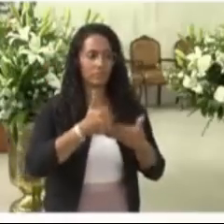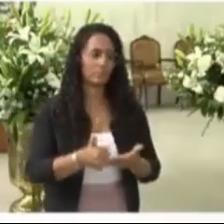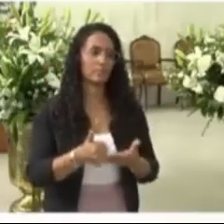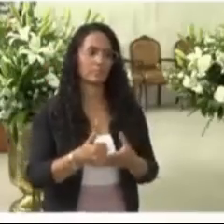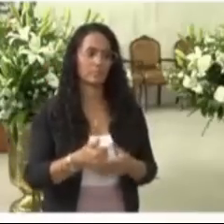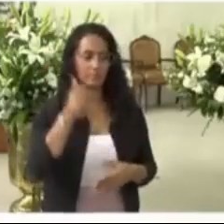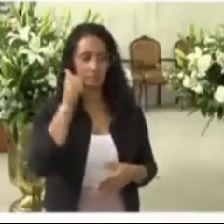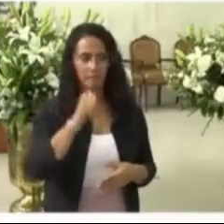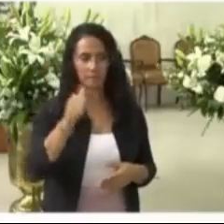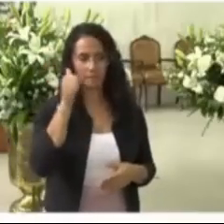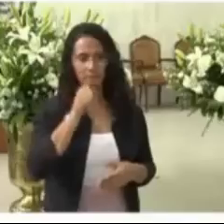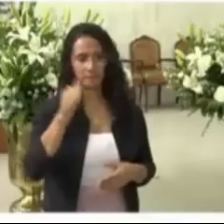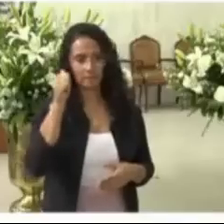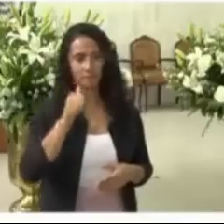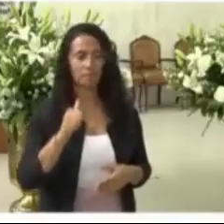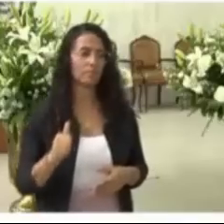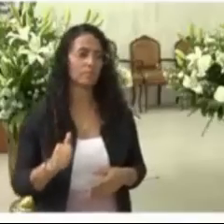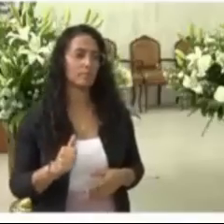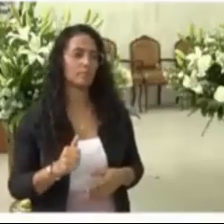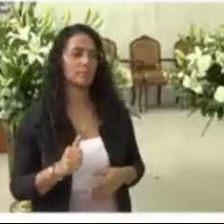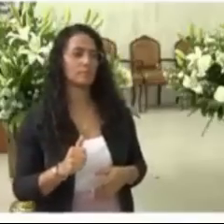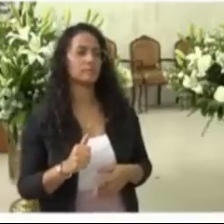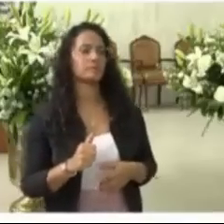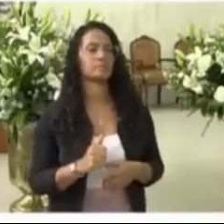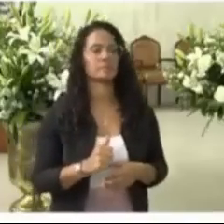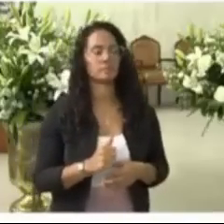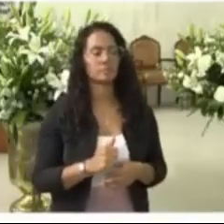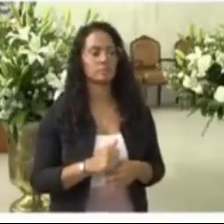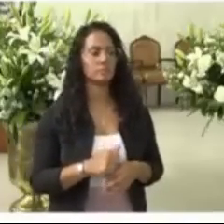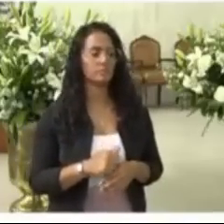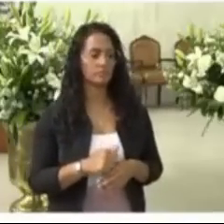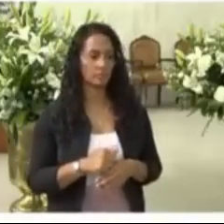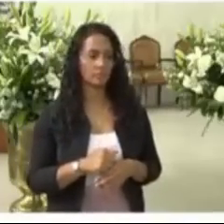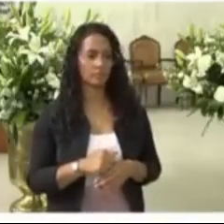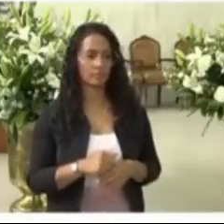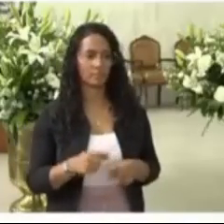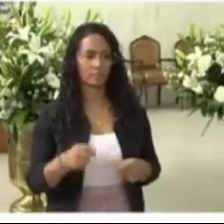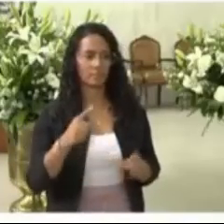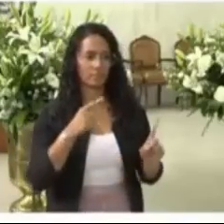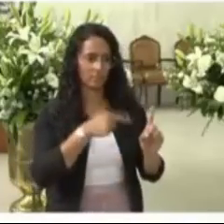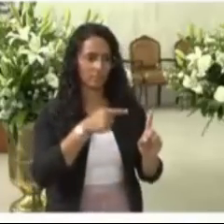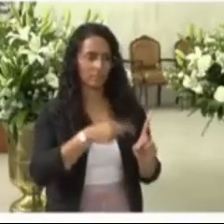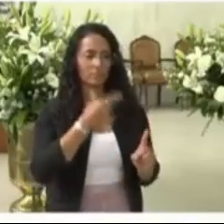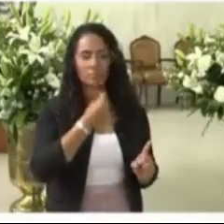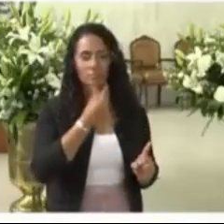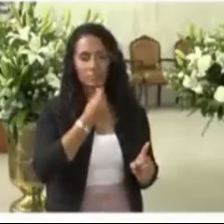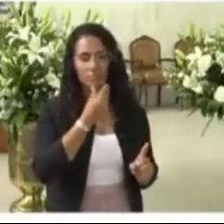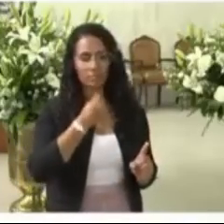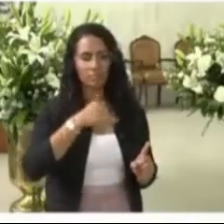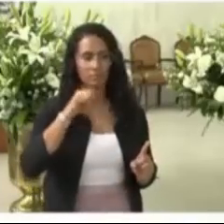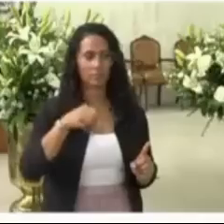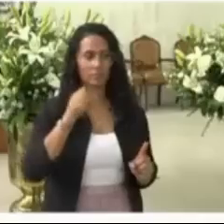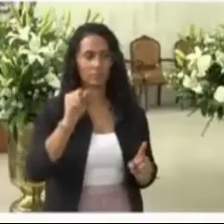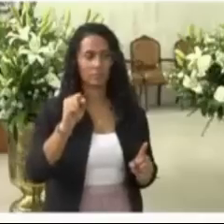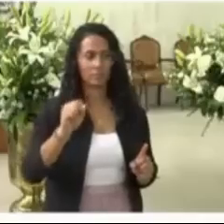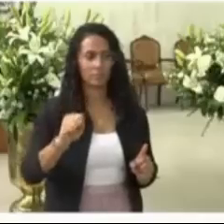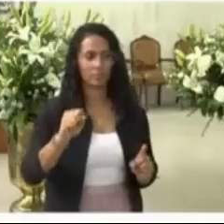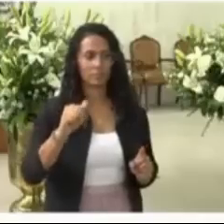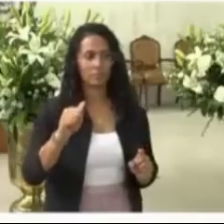Pero ahora es Josafat el que se encuentra en una situación sumamente crítica y que le